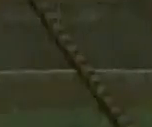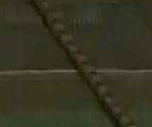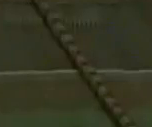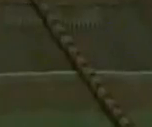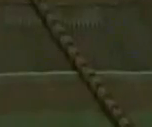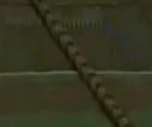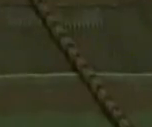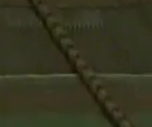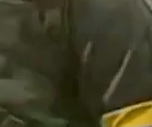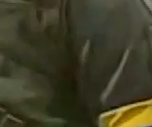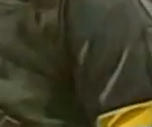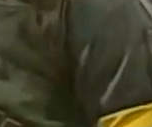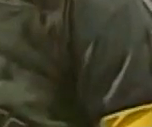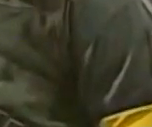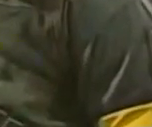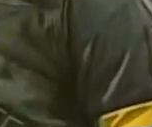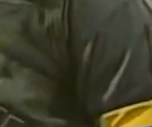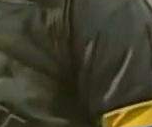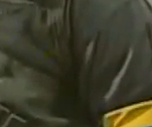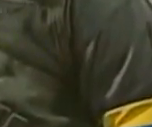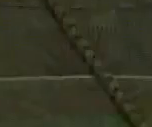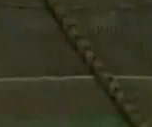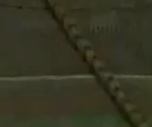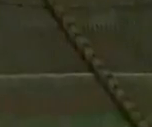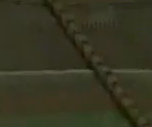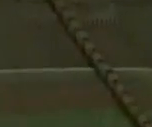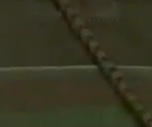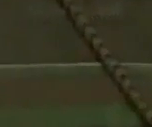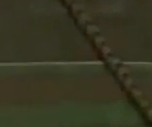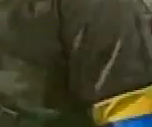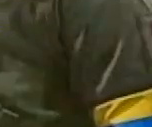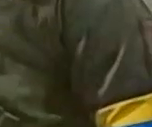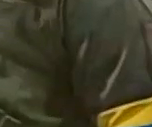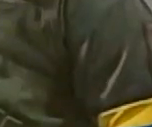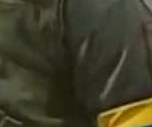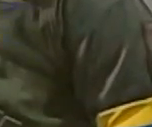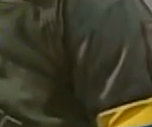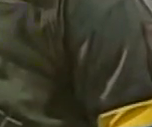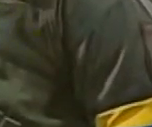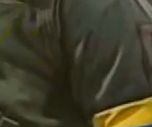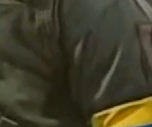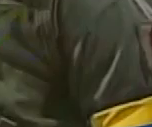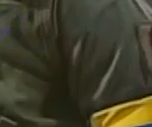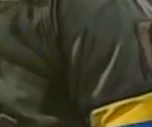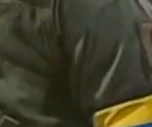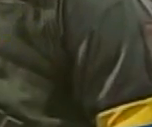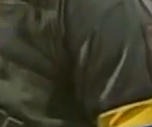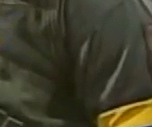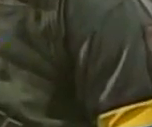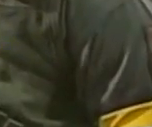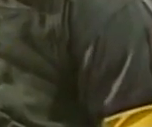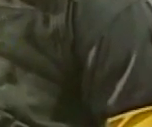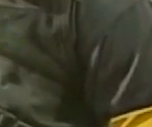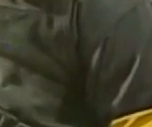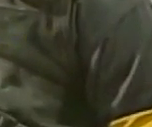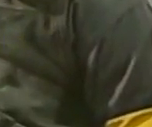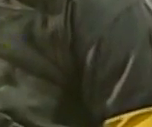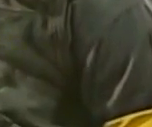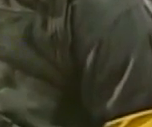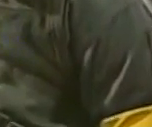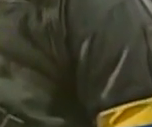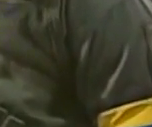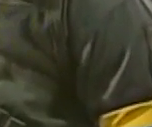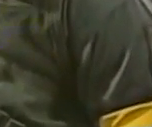Esequibo. En el Esequibo. Buenas tardes, mi comandante en jefe. Permiso para hablar con usted. Alférez Rubén Antonio